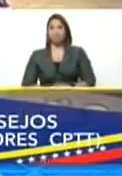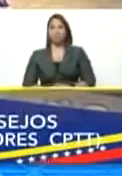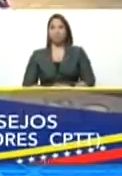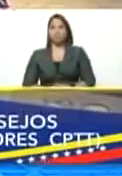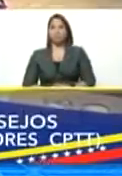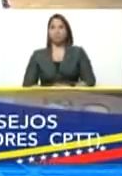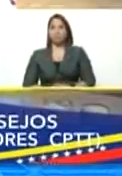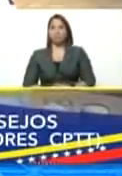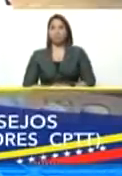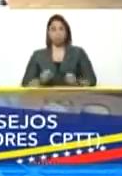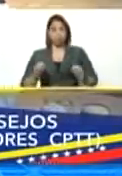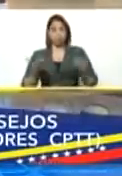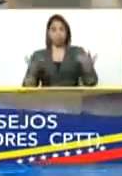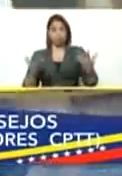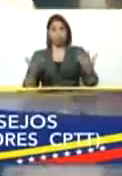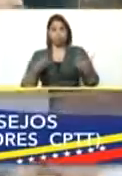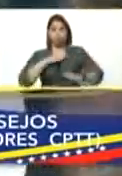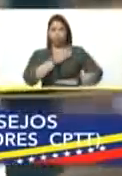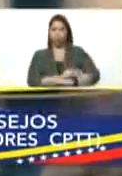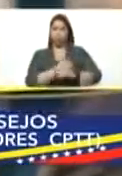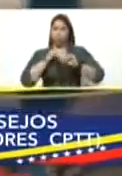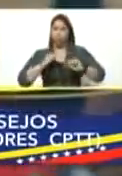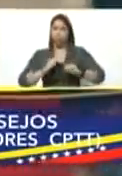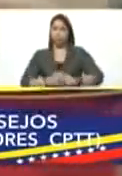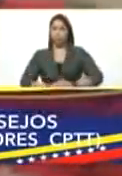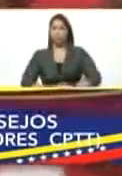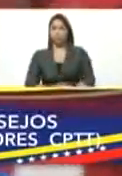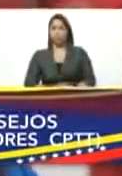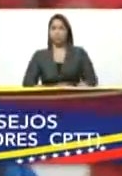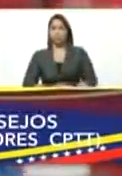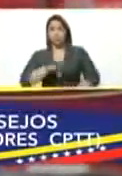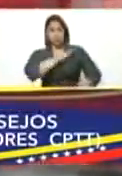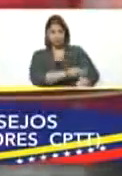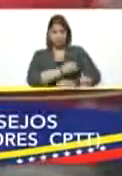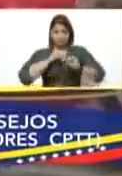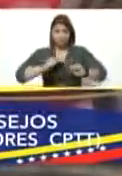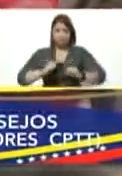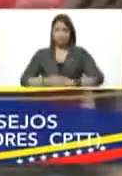Tan prendido. ¿Ah? Tan prendido.